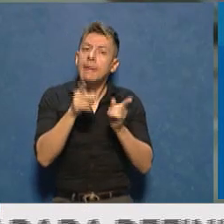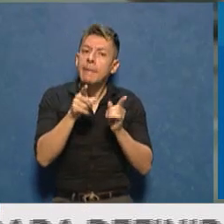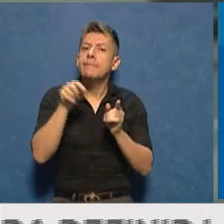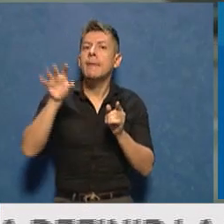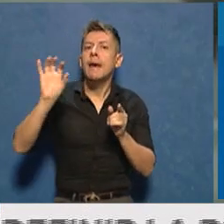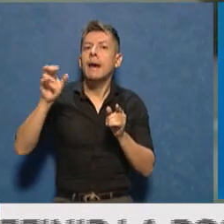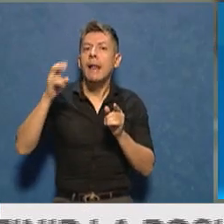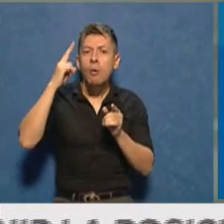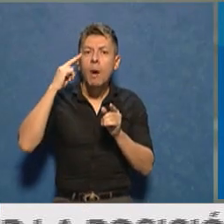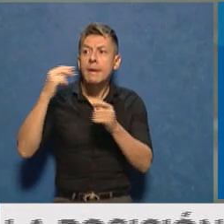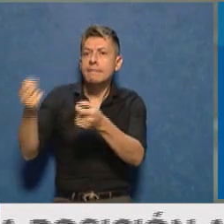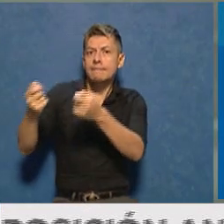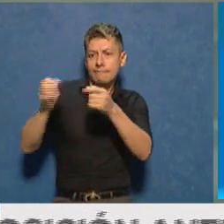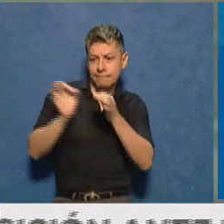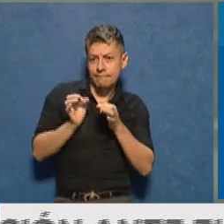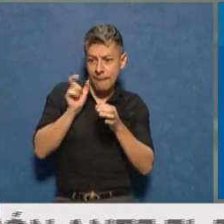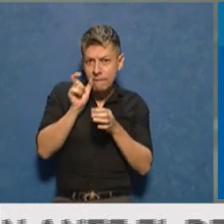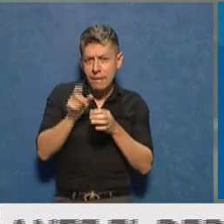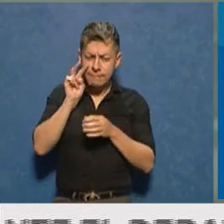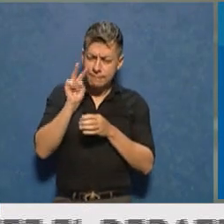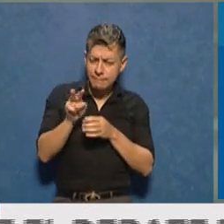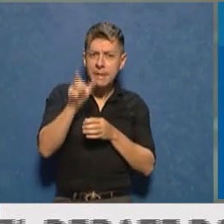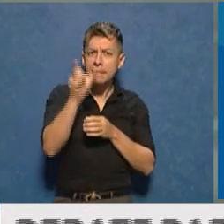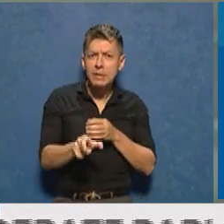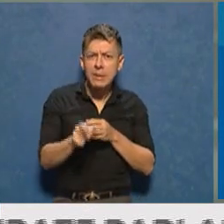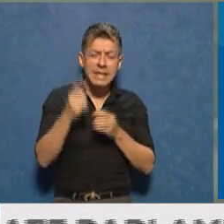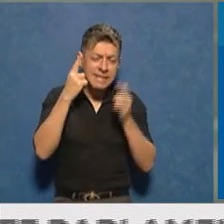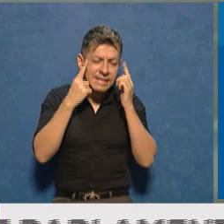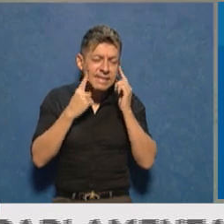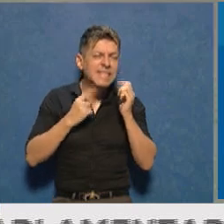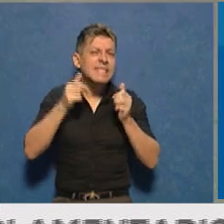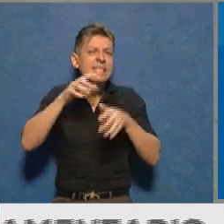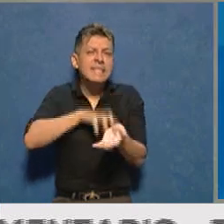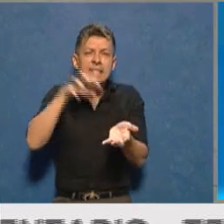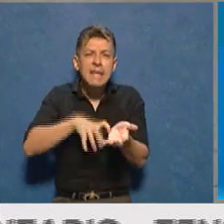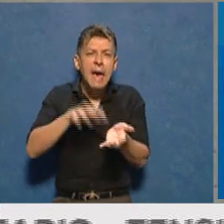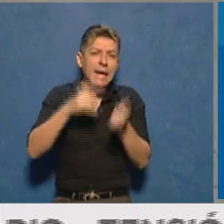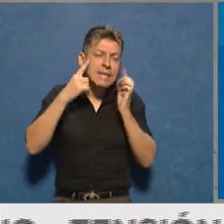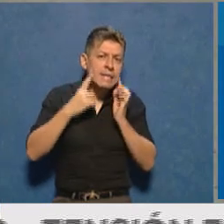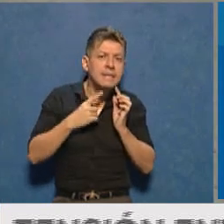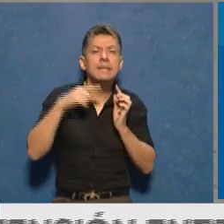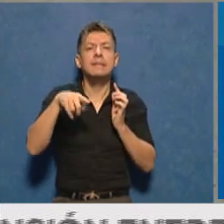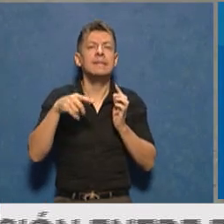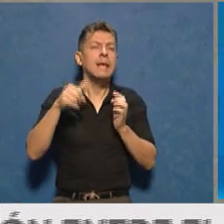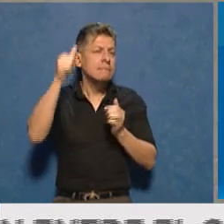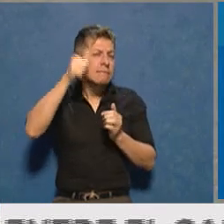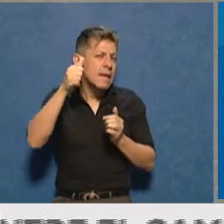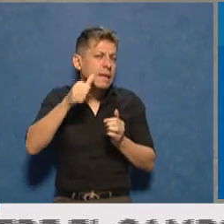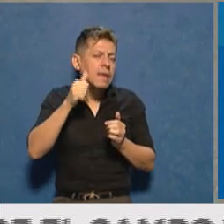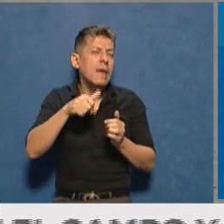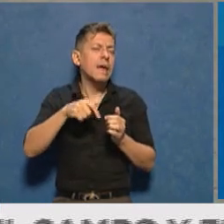de Noticiero 9, en donde se lo ve a esta persona completamente ensangrentado, sufrió golpes en la cabeza,